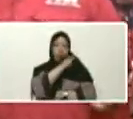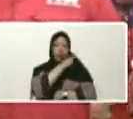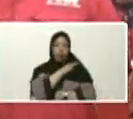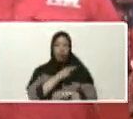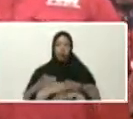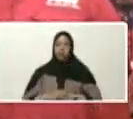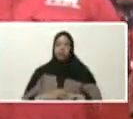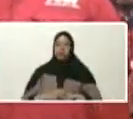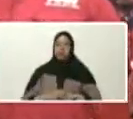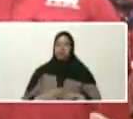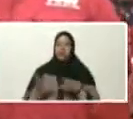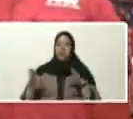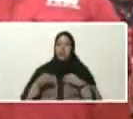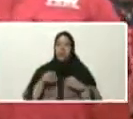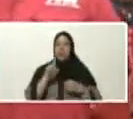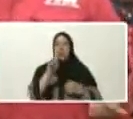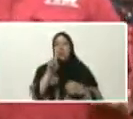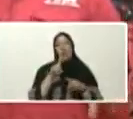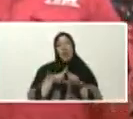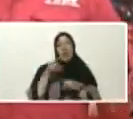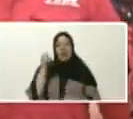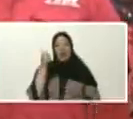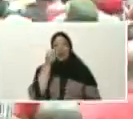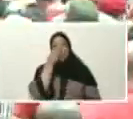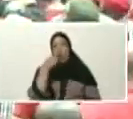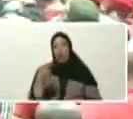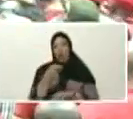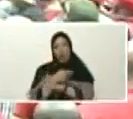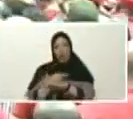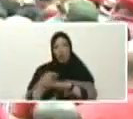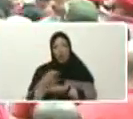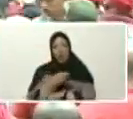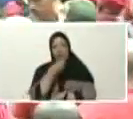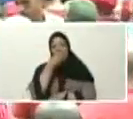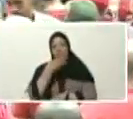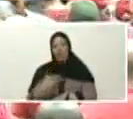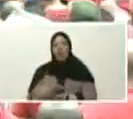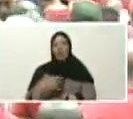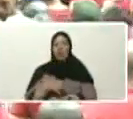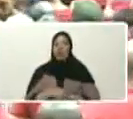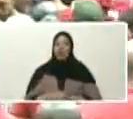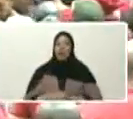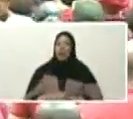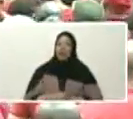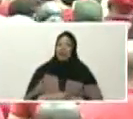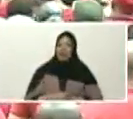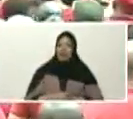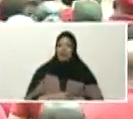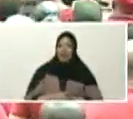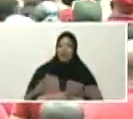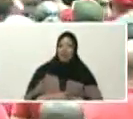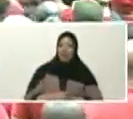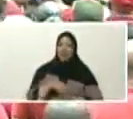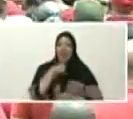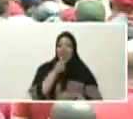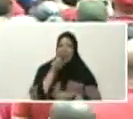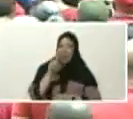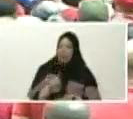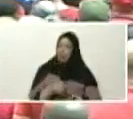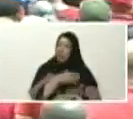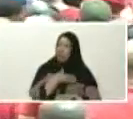para asumir el 1x10 del buen gobierno con más fuerza aún. Yo quisiera también